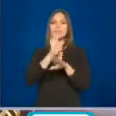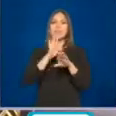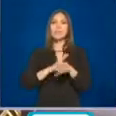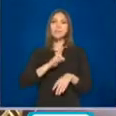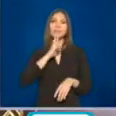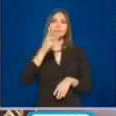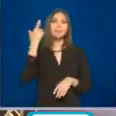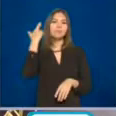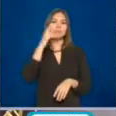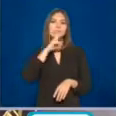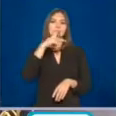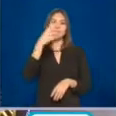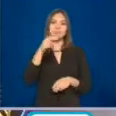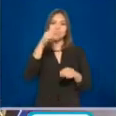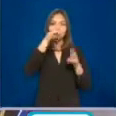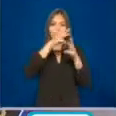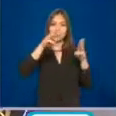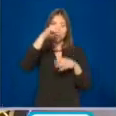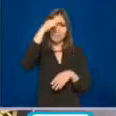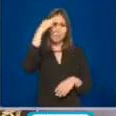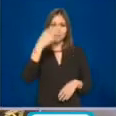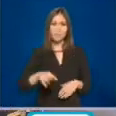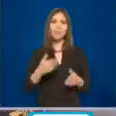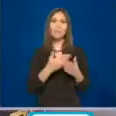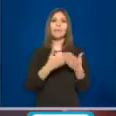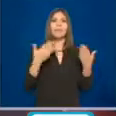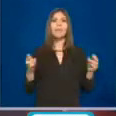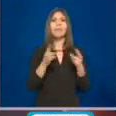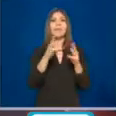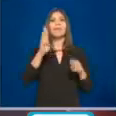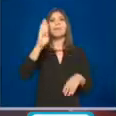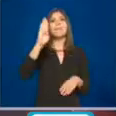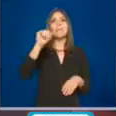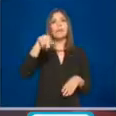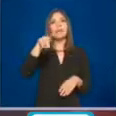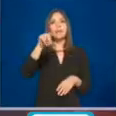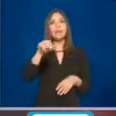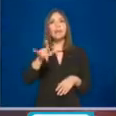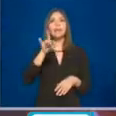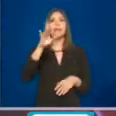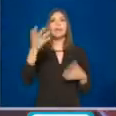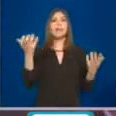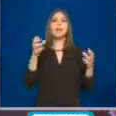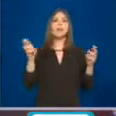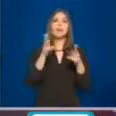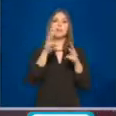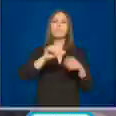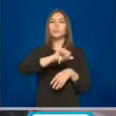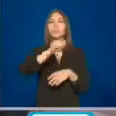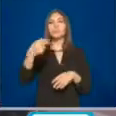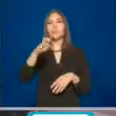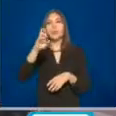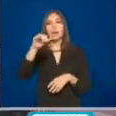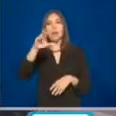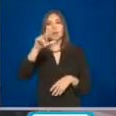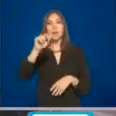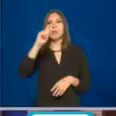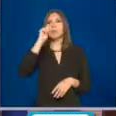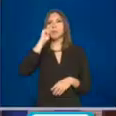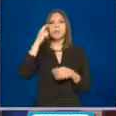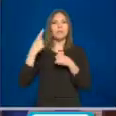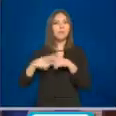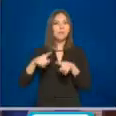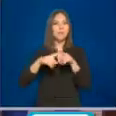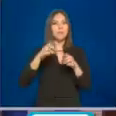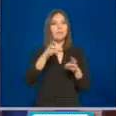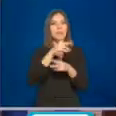del regional mexicano. Ahora con música de banda, ya has hecho con música vernácula. Lo que te pongan. Orozco,